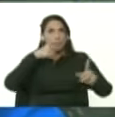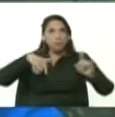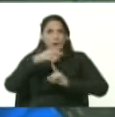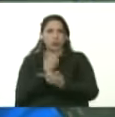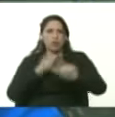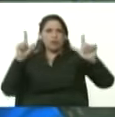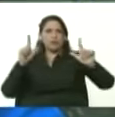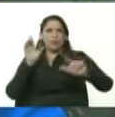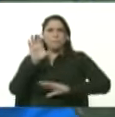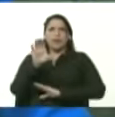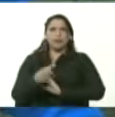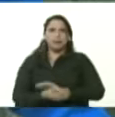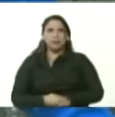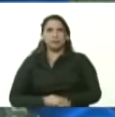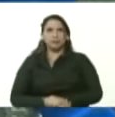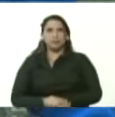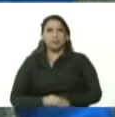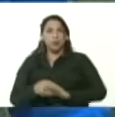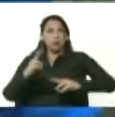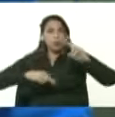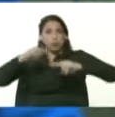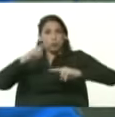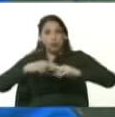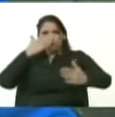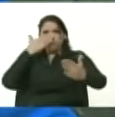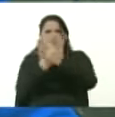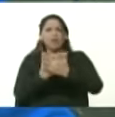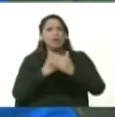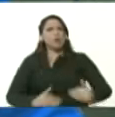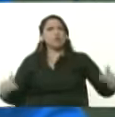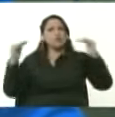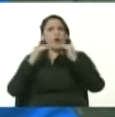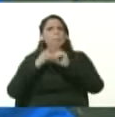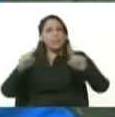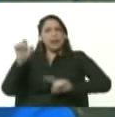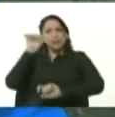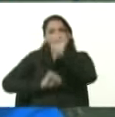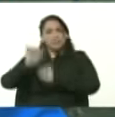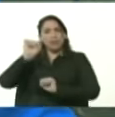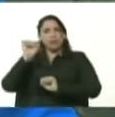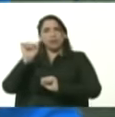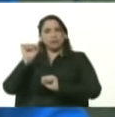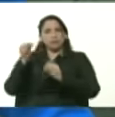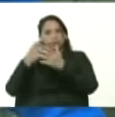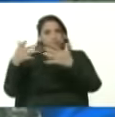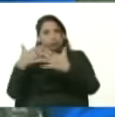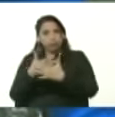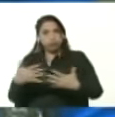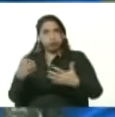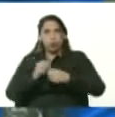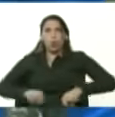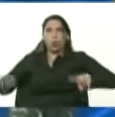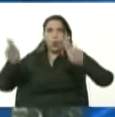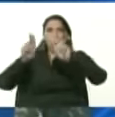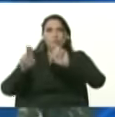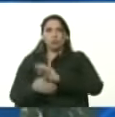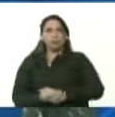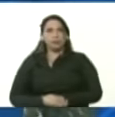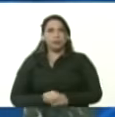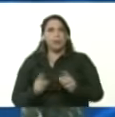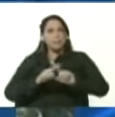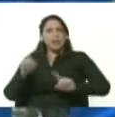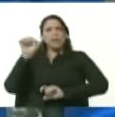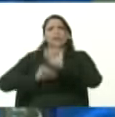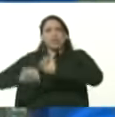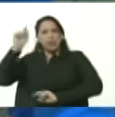la patria grande. Construyamos ese frente común para defender la Carta de las Naciones Unidas, pero para